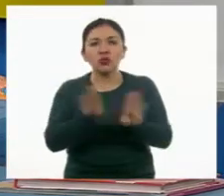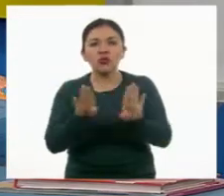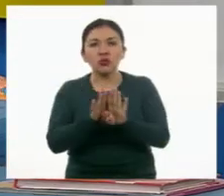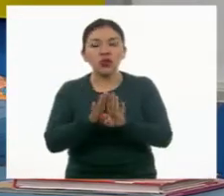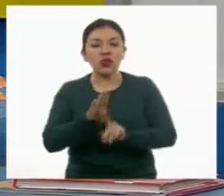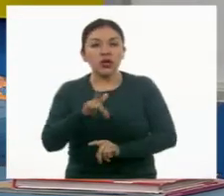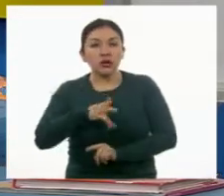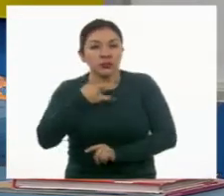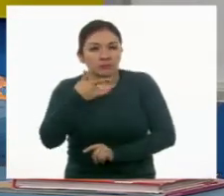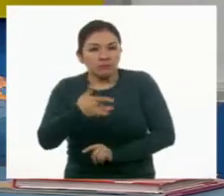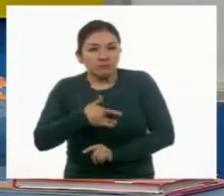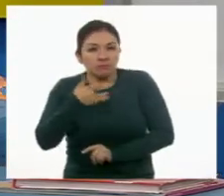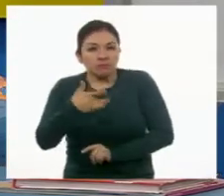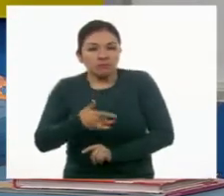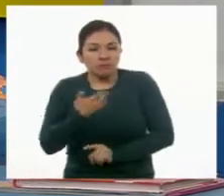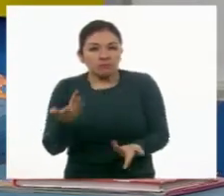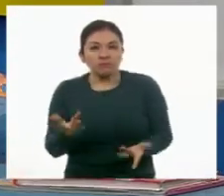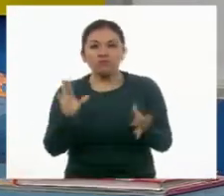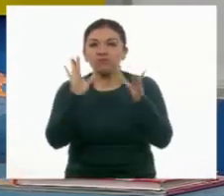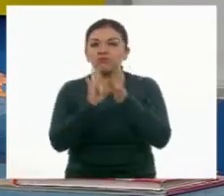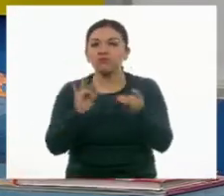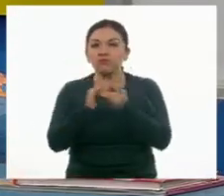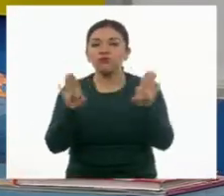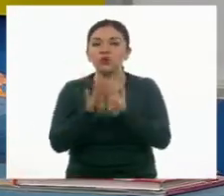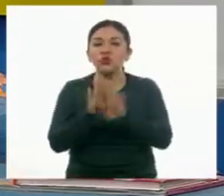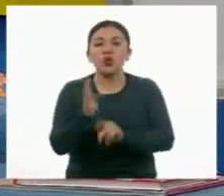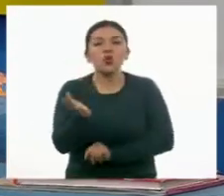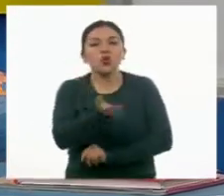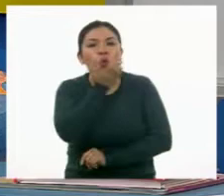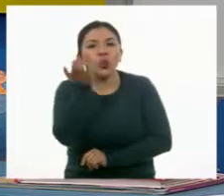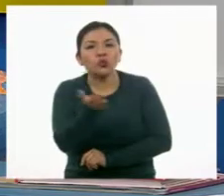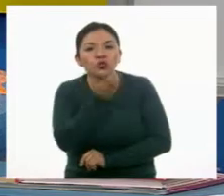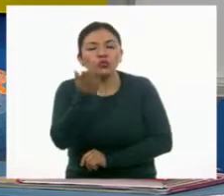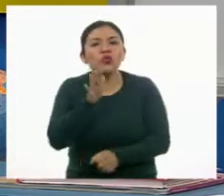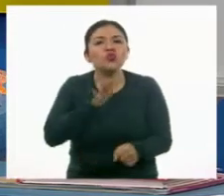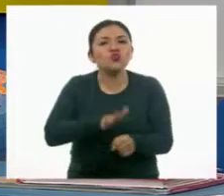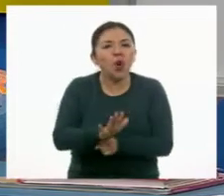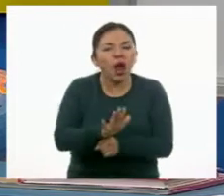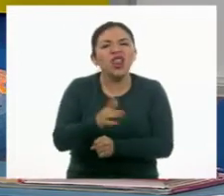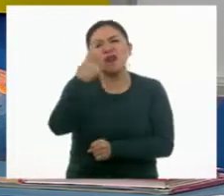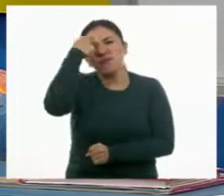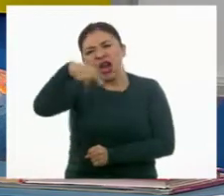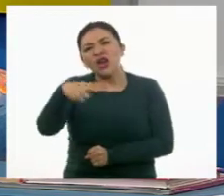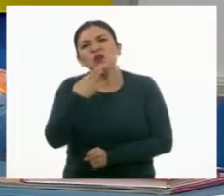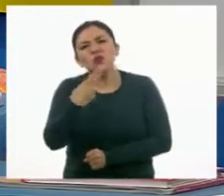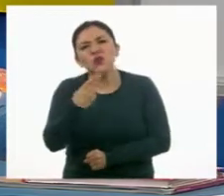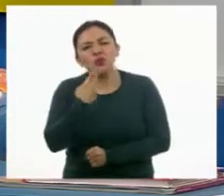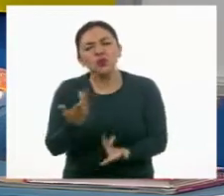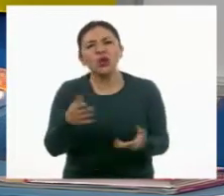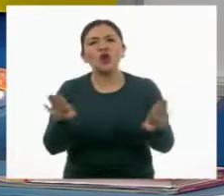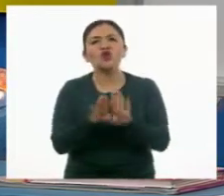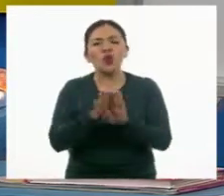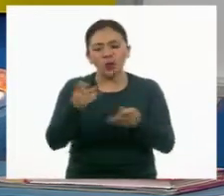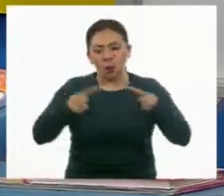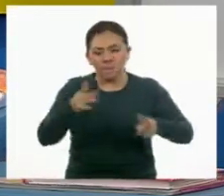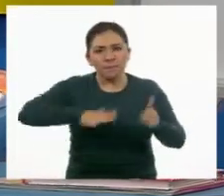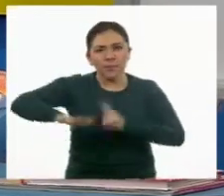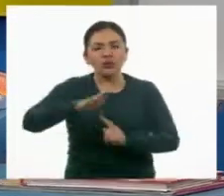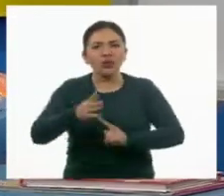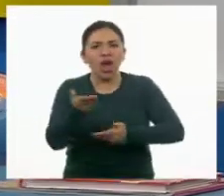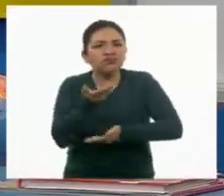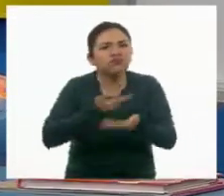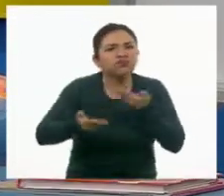a hablar de a lo mejor las costumbres, usos y formas en las que nos organizamos como